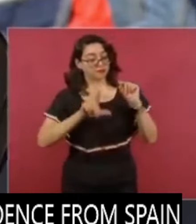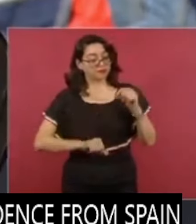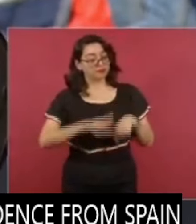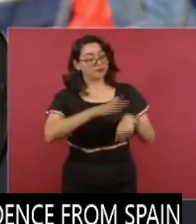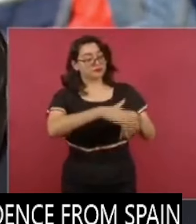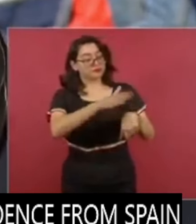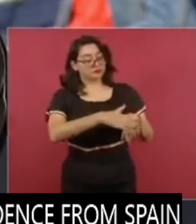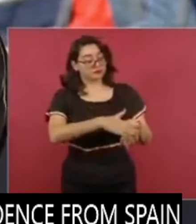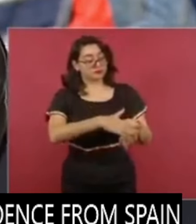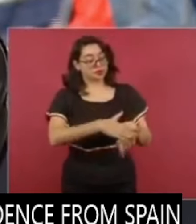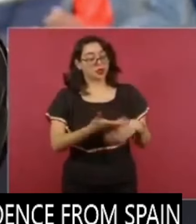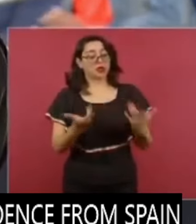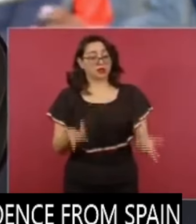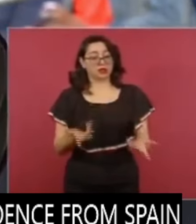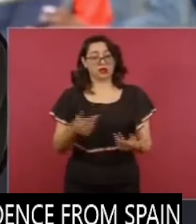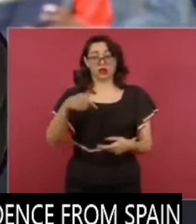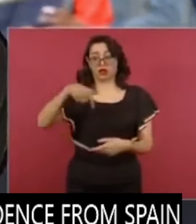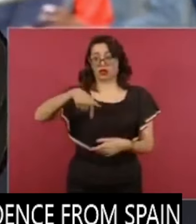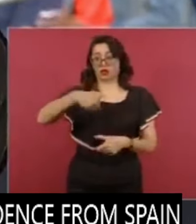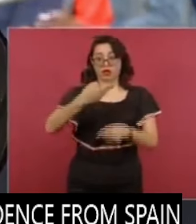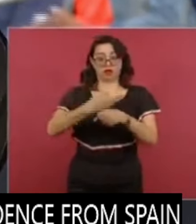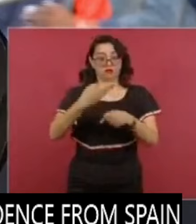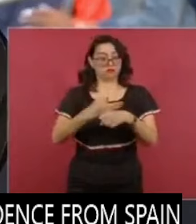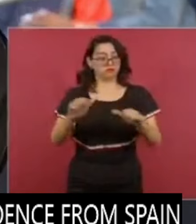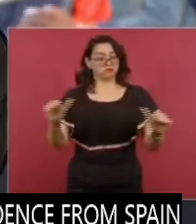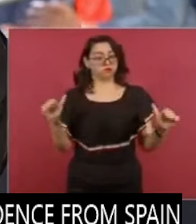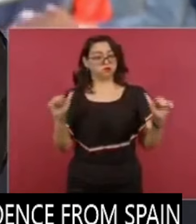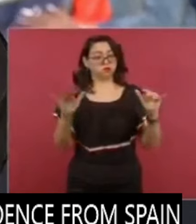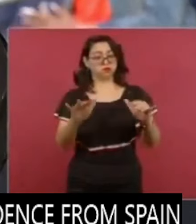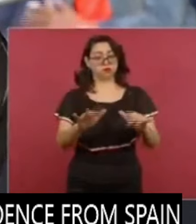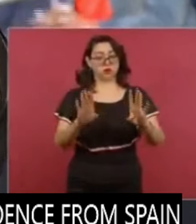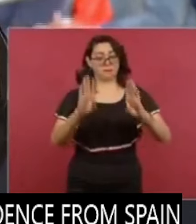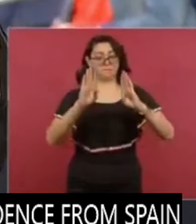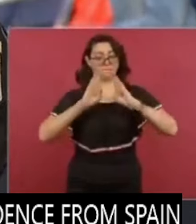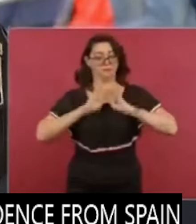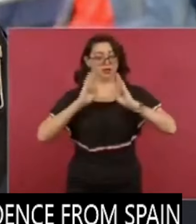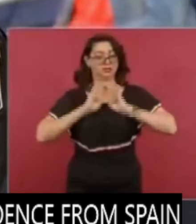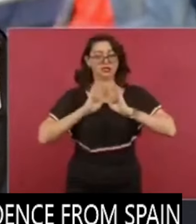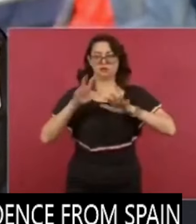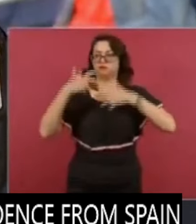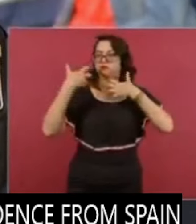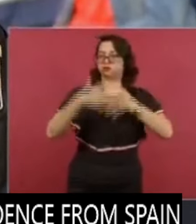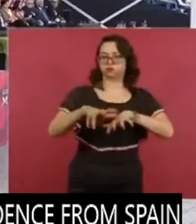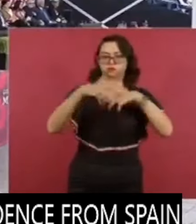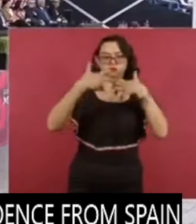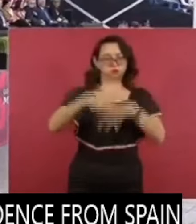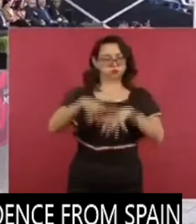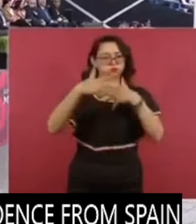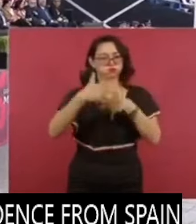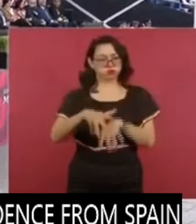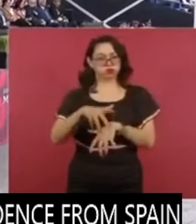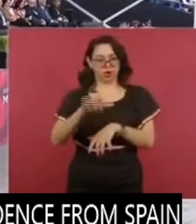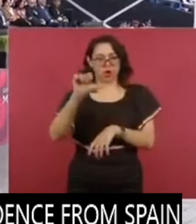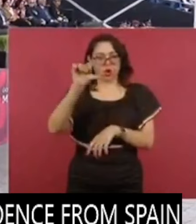desfilarán frente a esta Plaza de la Constitución son las mismas tropas que siempre están presentes en